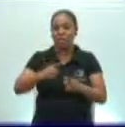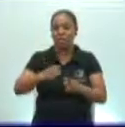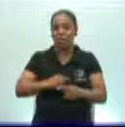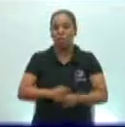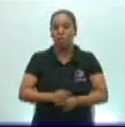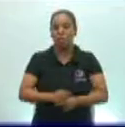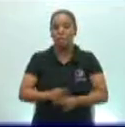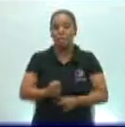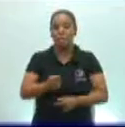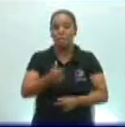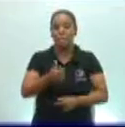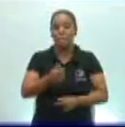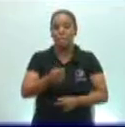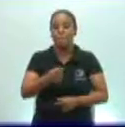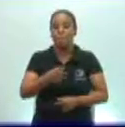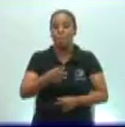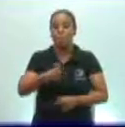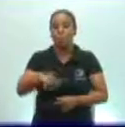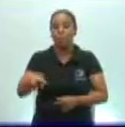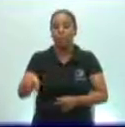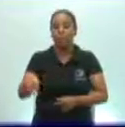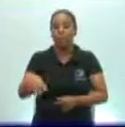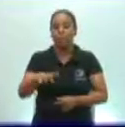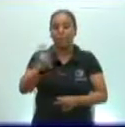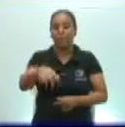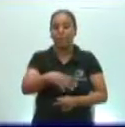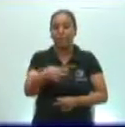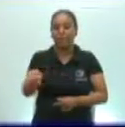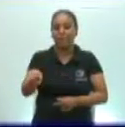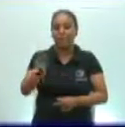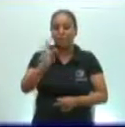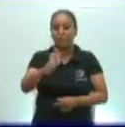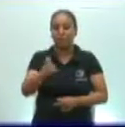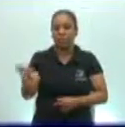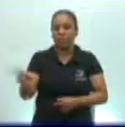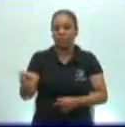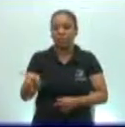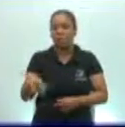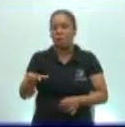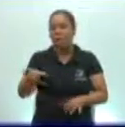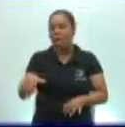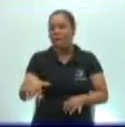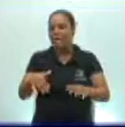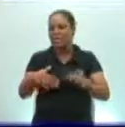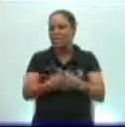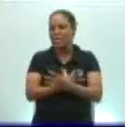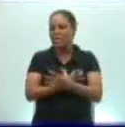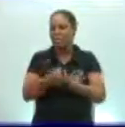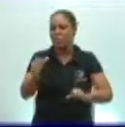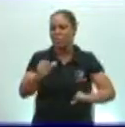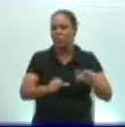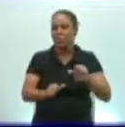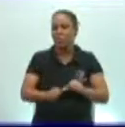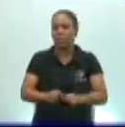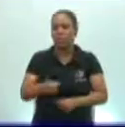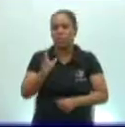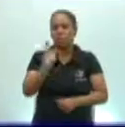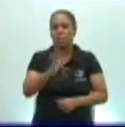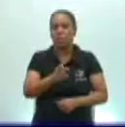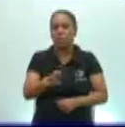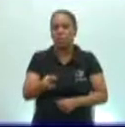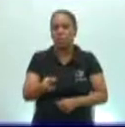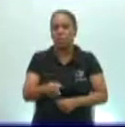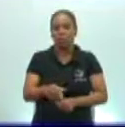entonces en la tabla periódica el símbolo químico del elemento fósforo.